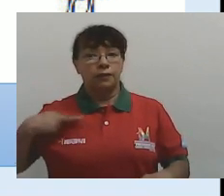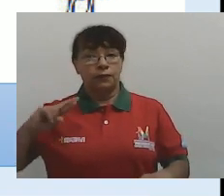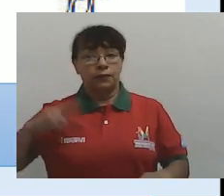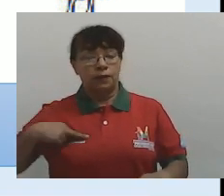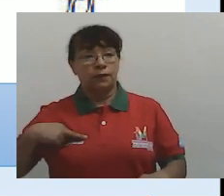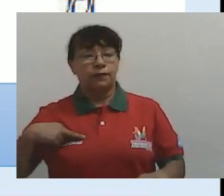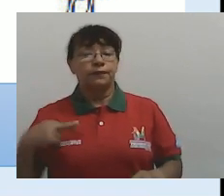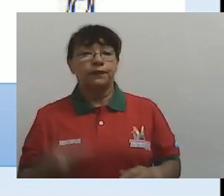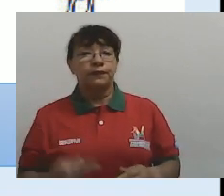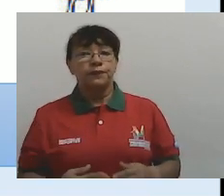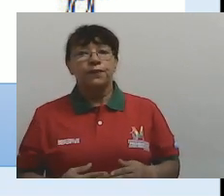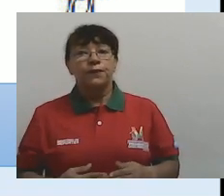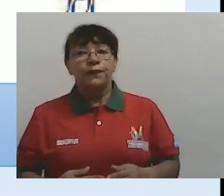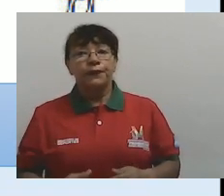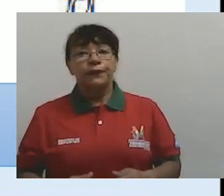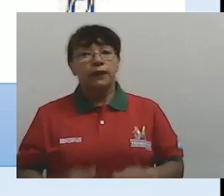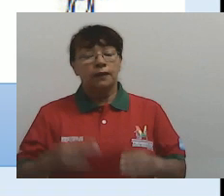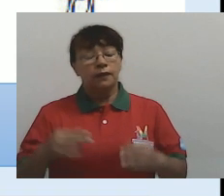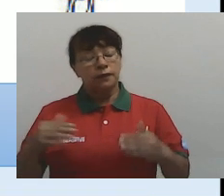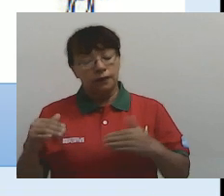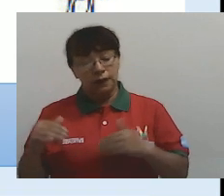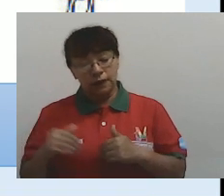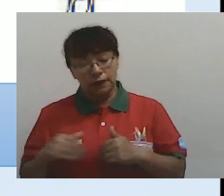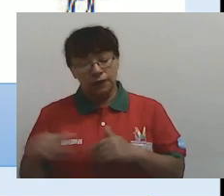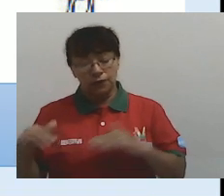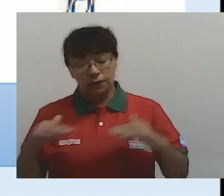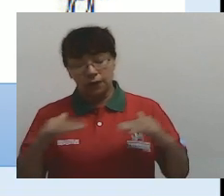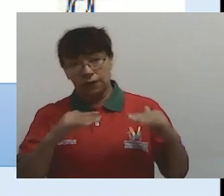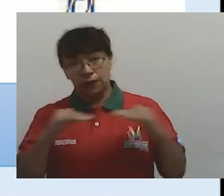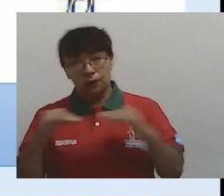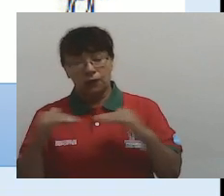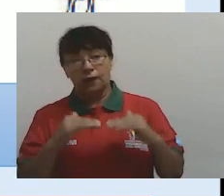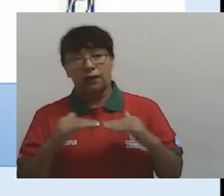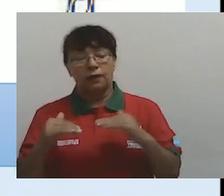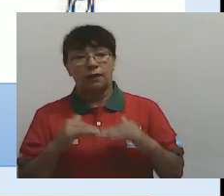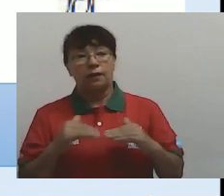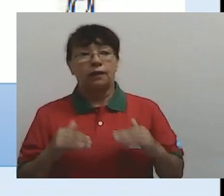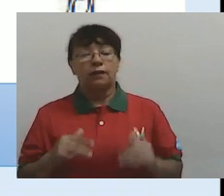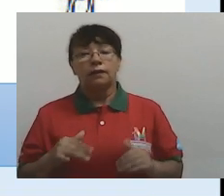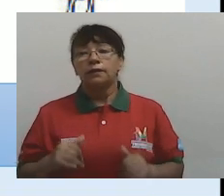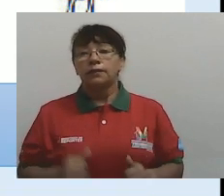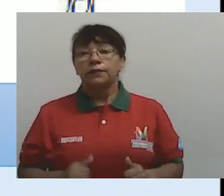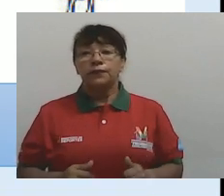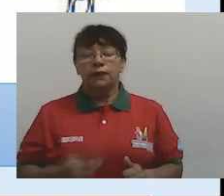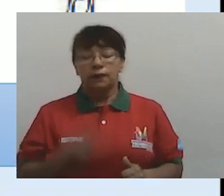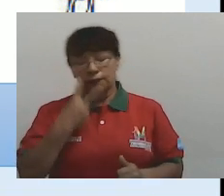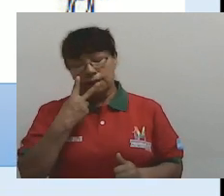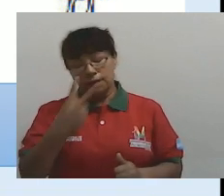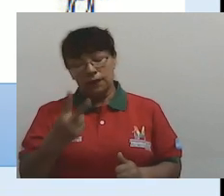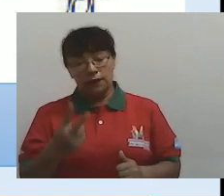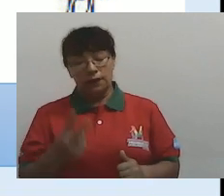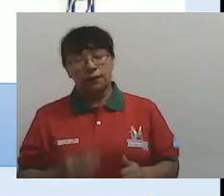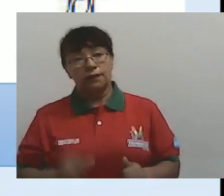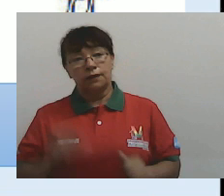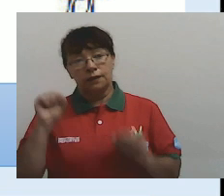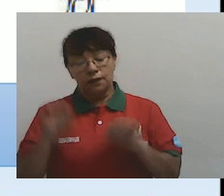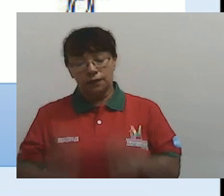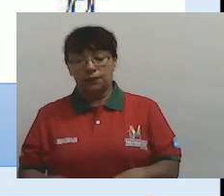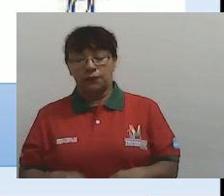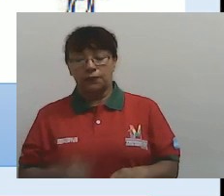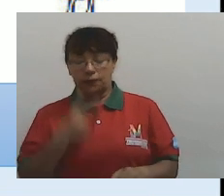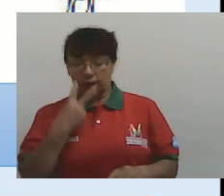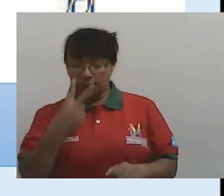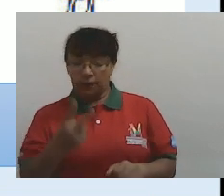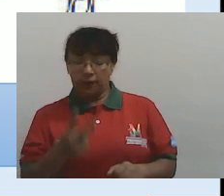sin vallas. Tiene las mismas características, 40 metros. Y fíjese en esta lámina si se puede ver con